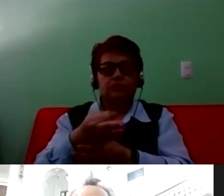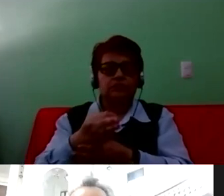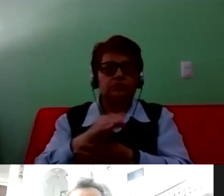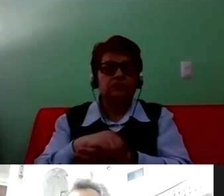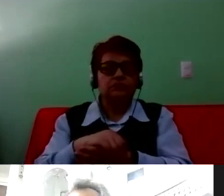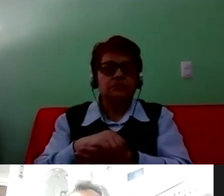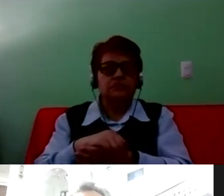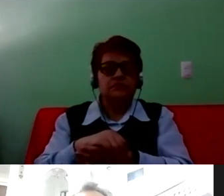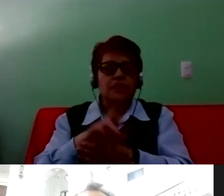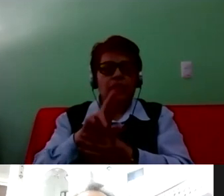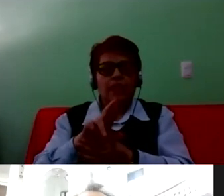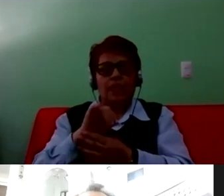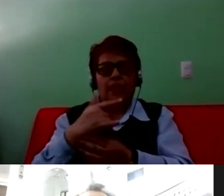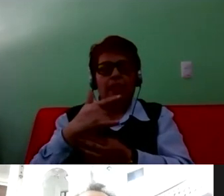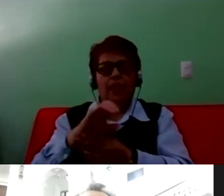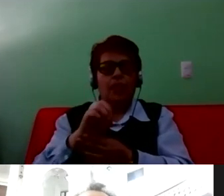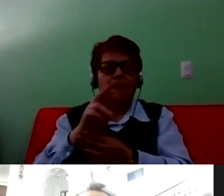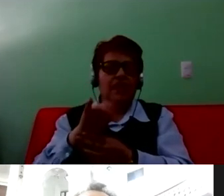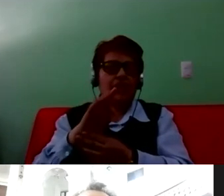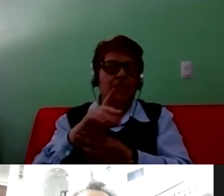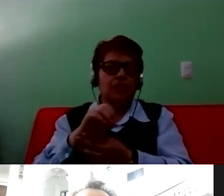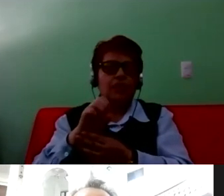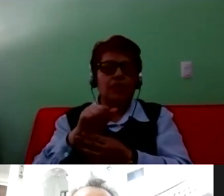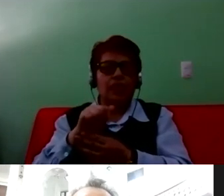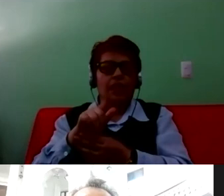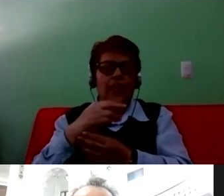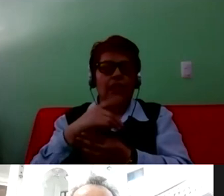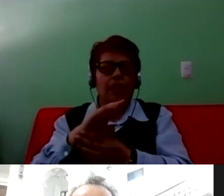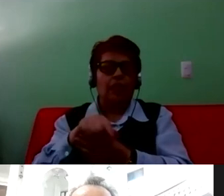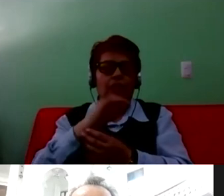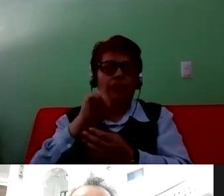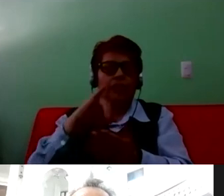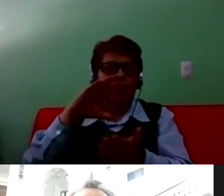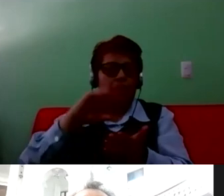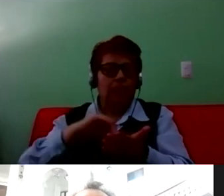Gracias. Diputado Rigoberto Salgado. Rigoberto Salgado, a favor del dictamen.